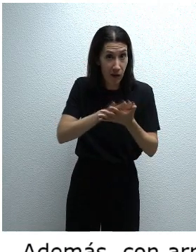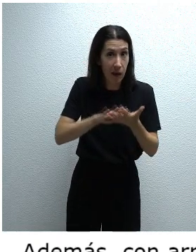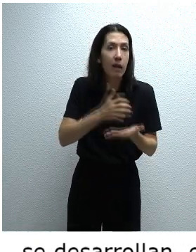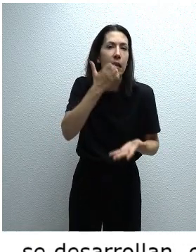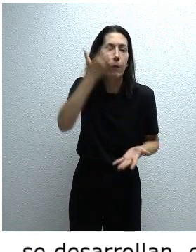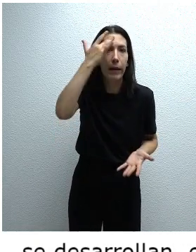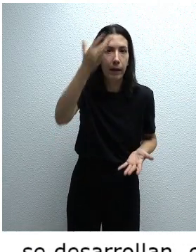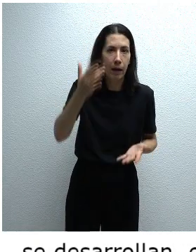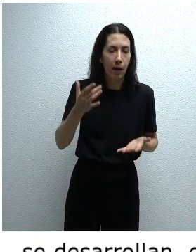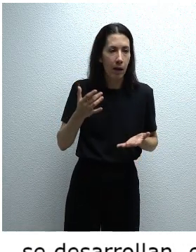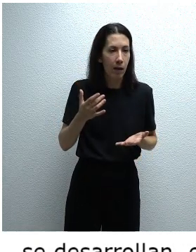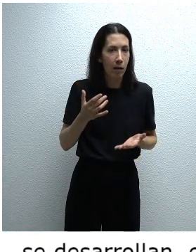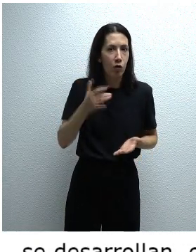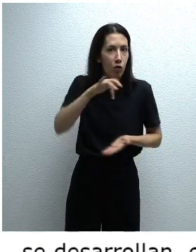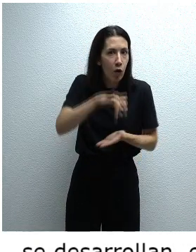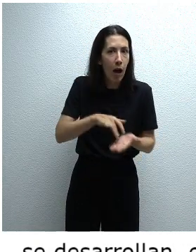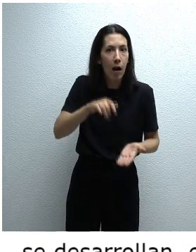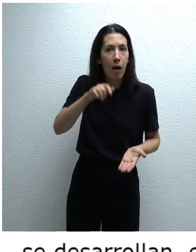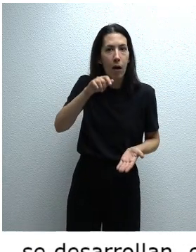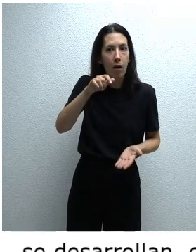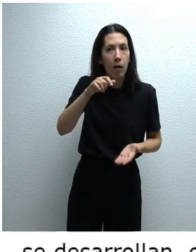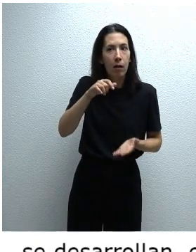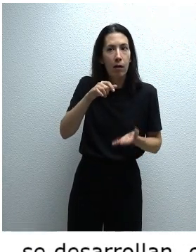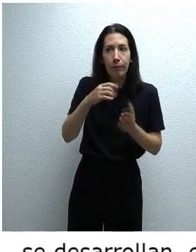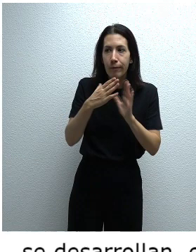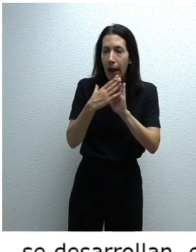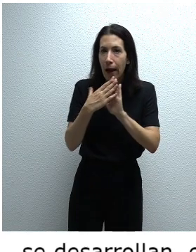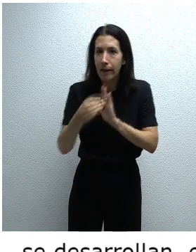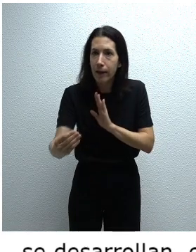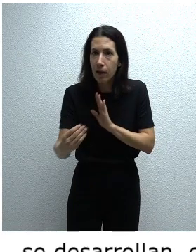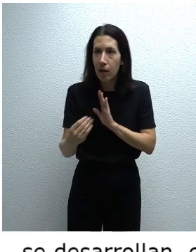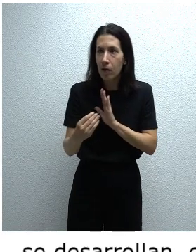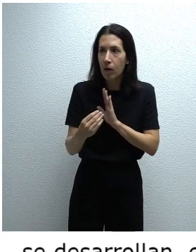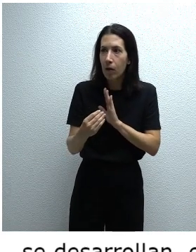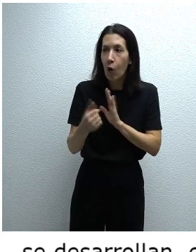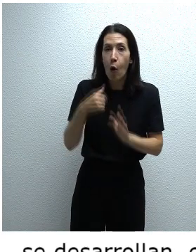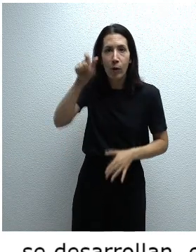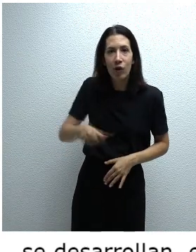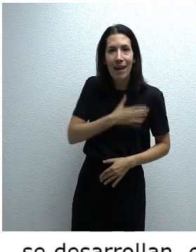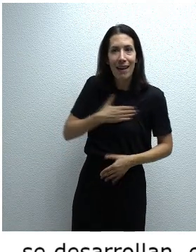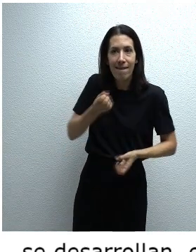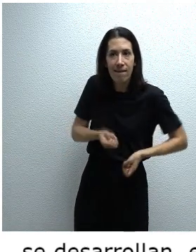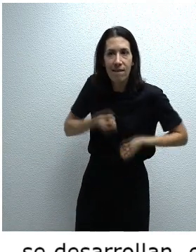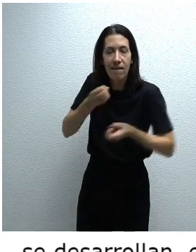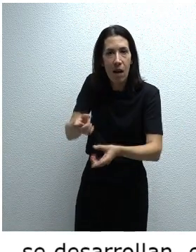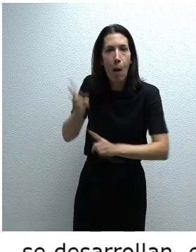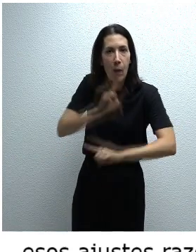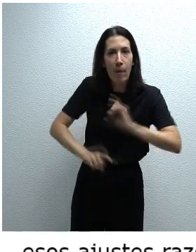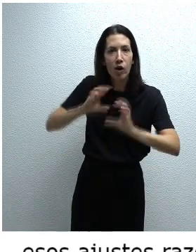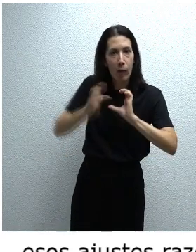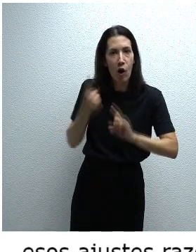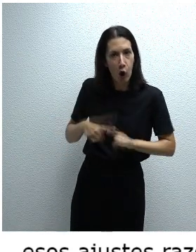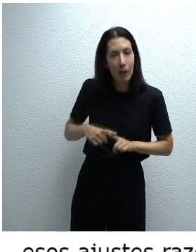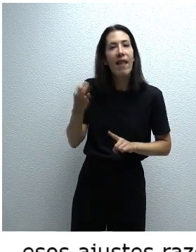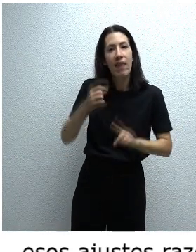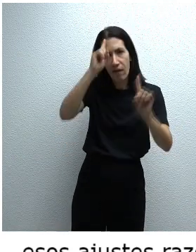en que haya, digamos, dificultades en la comprensión o en la manifestación de la voluntad de las personas. Estamos